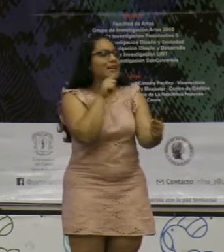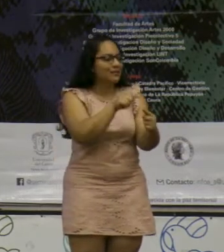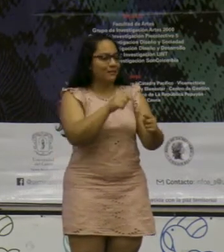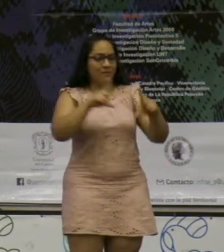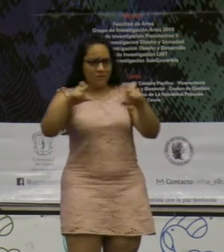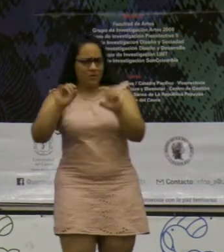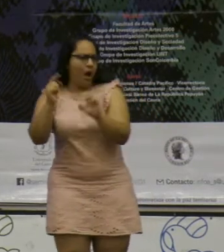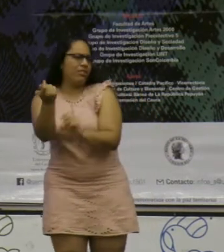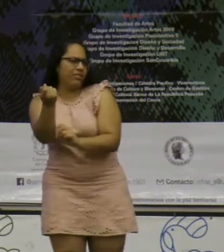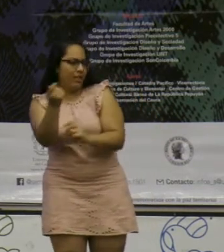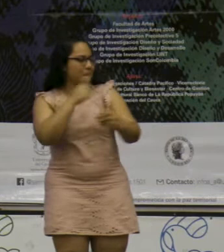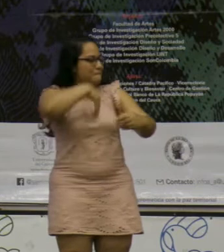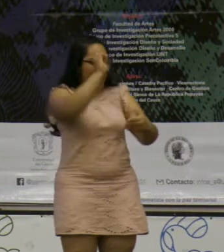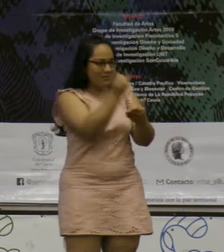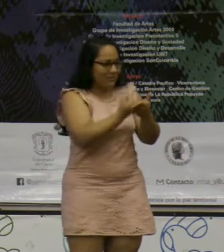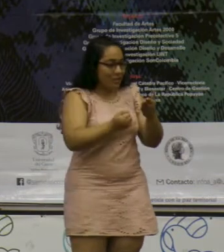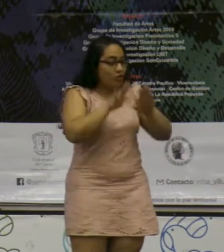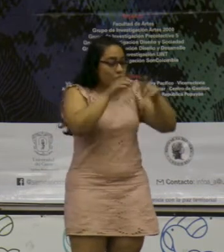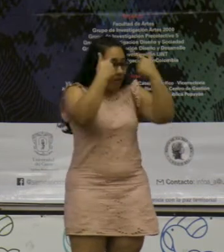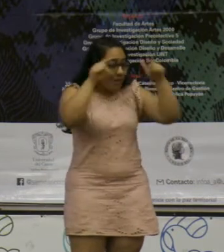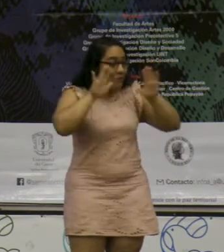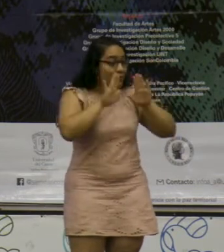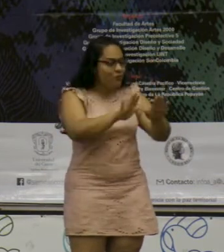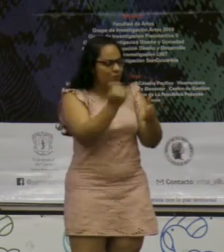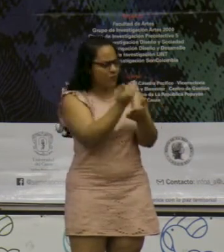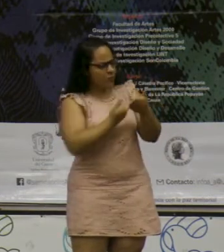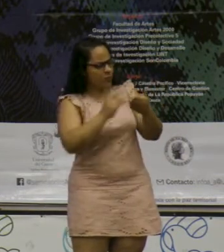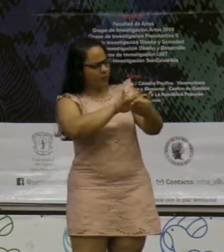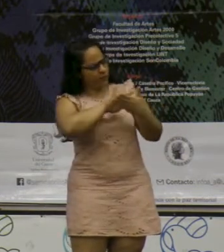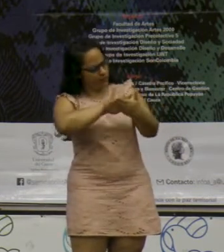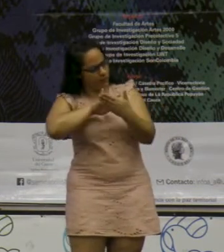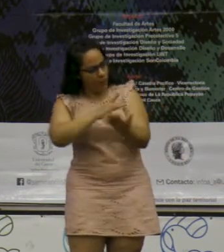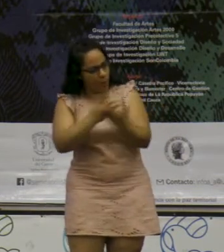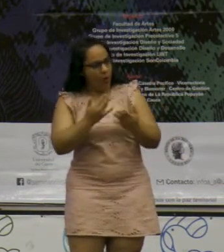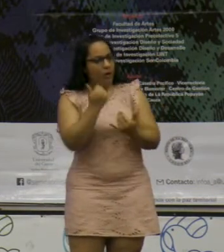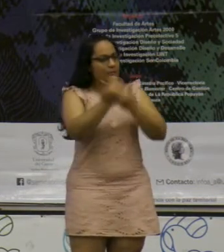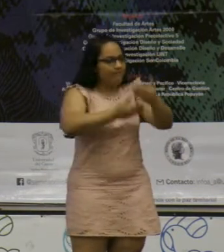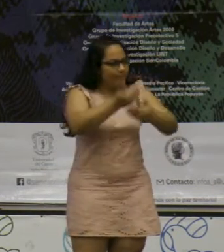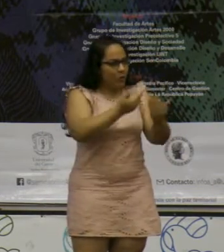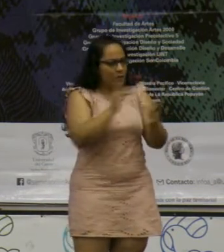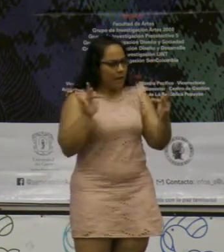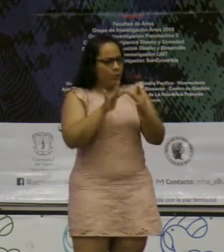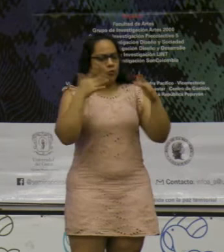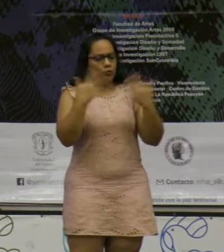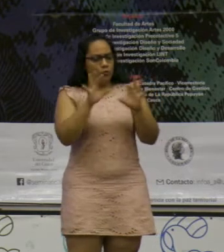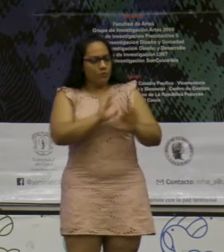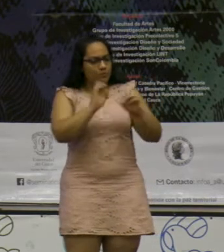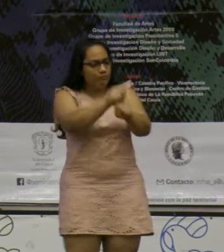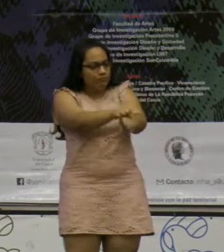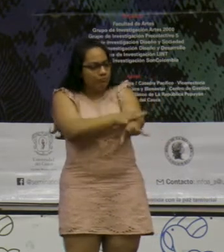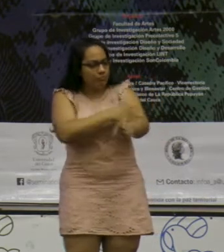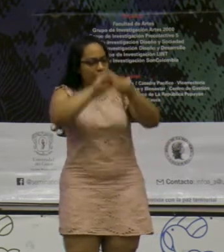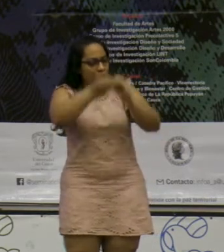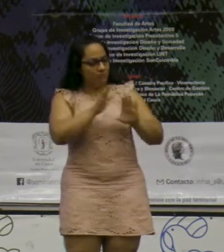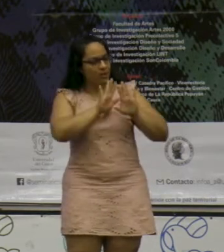fotografía. Y ese lenguaje gráfico en donde se están emulando, o donde hay esta especie de cercanía tan fuerte en todas las formas